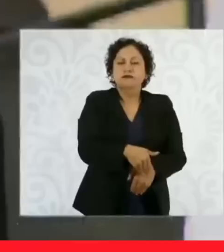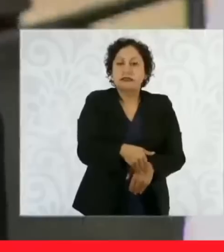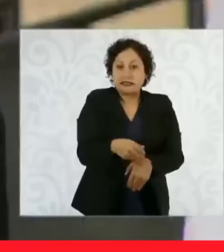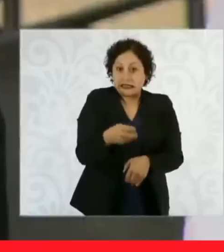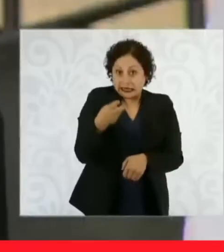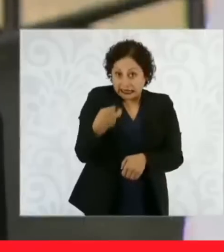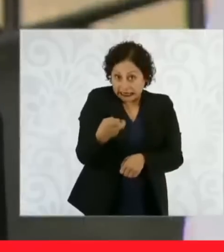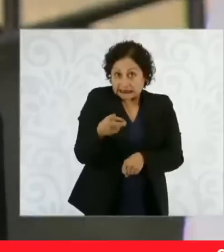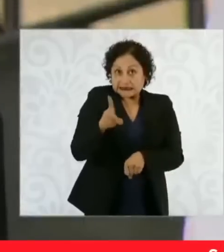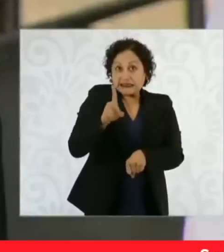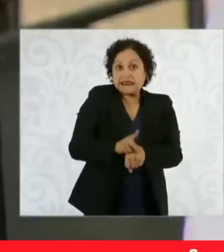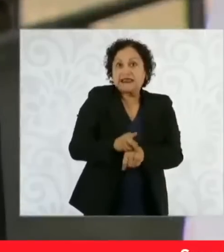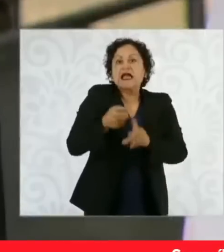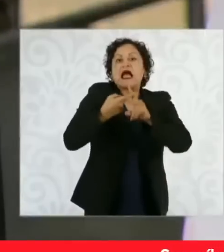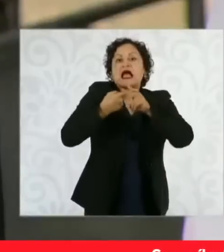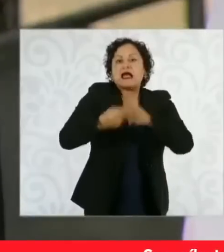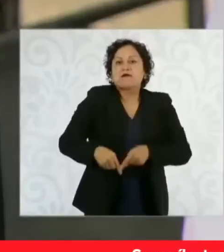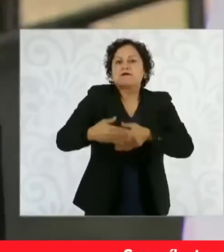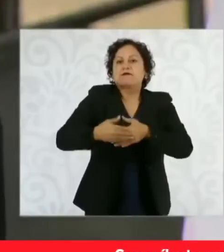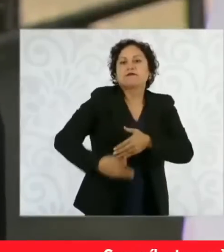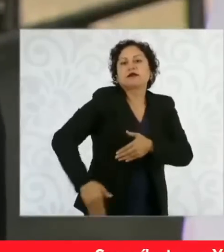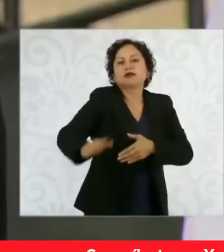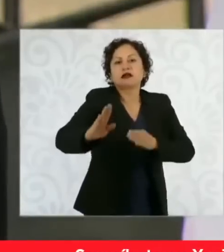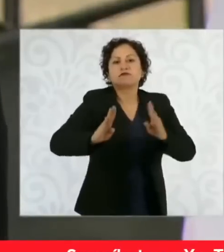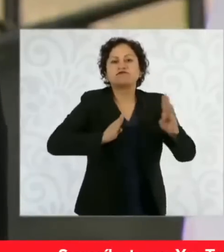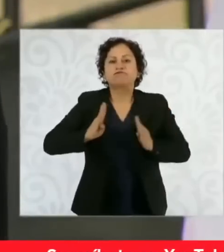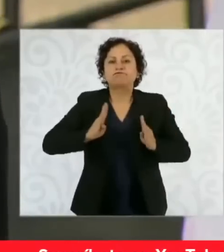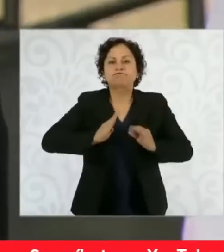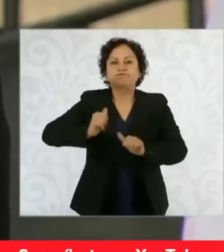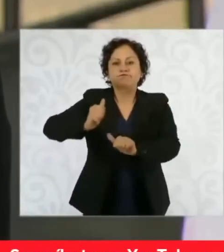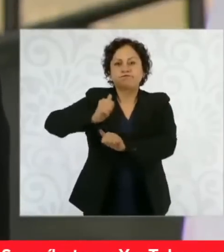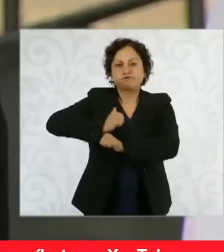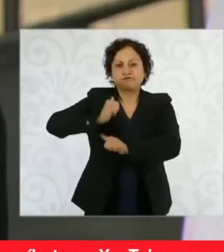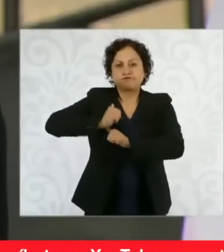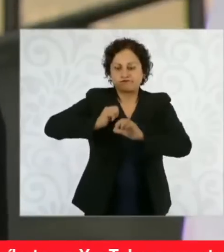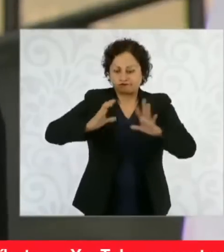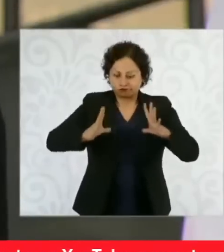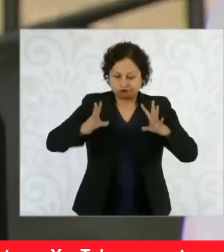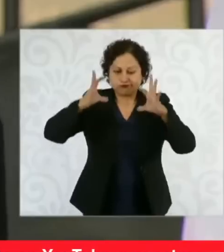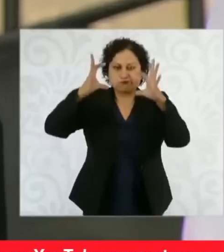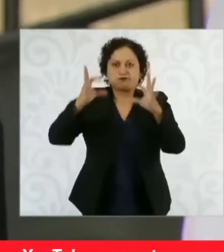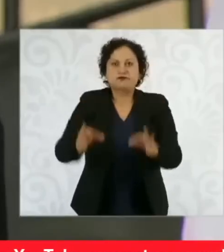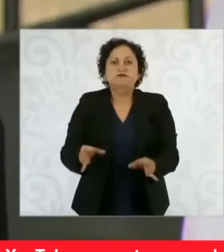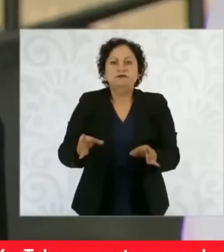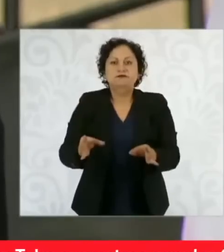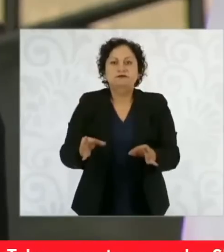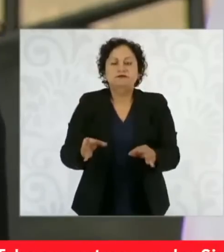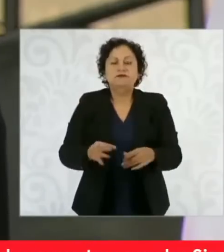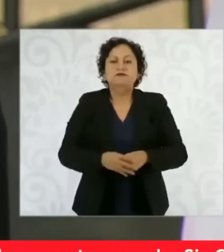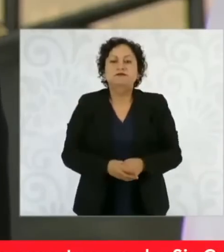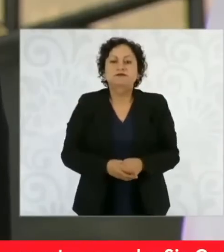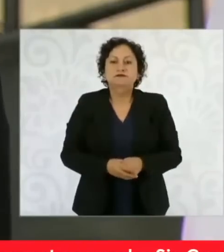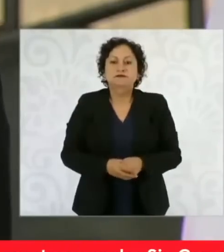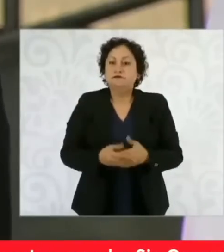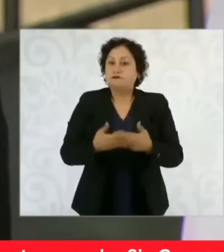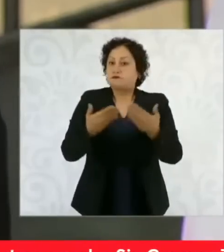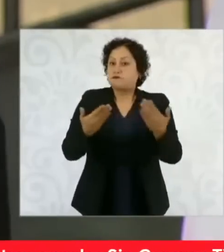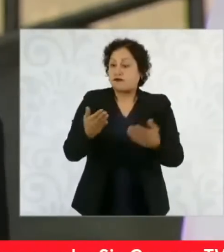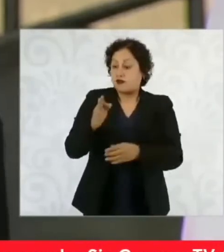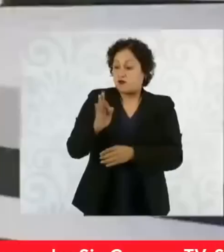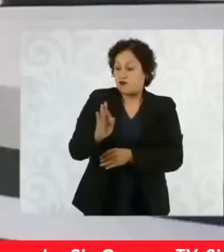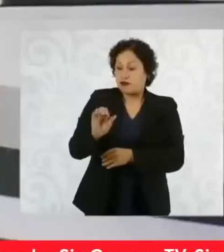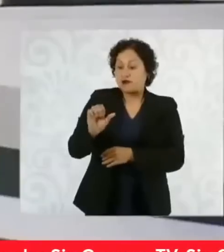origen de las Fuerzas Armadas de México. Es decir, las Fuerzas Armadas